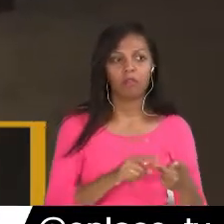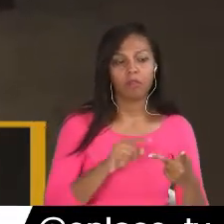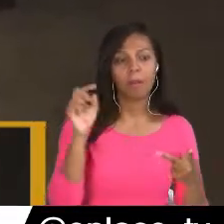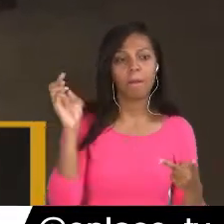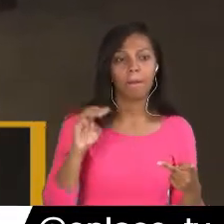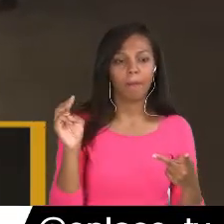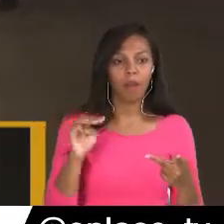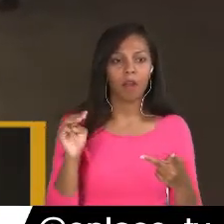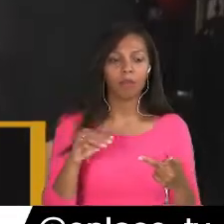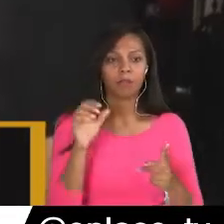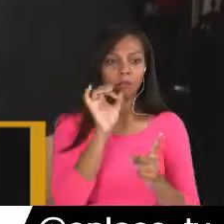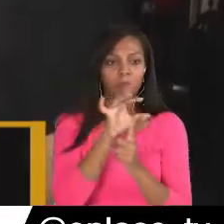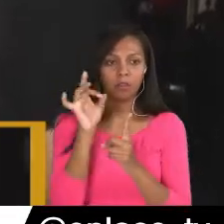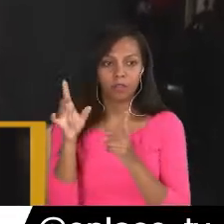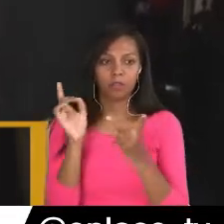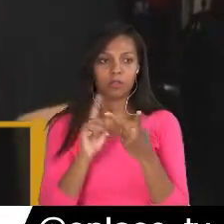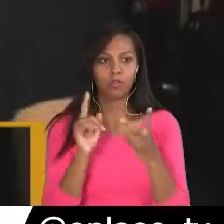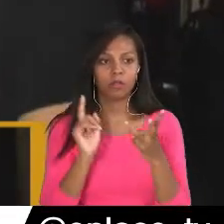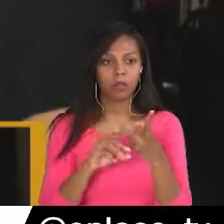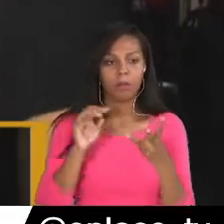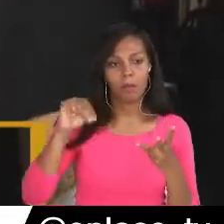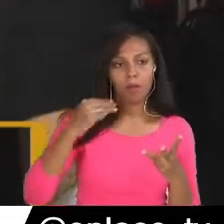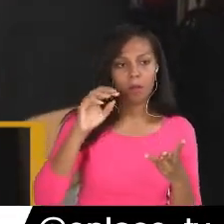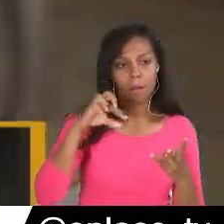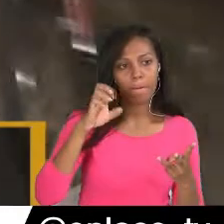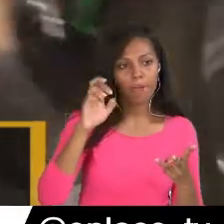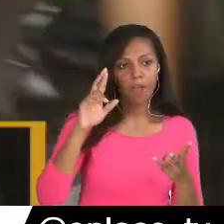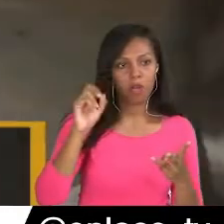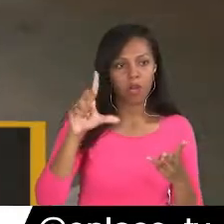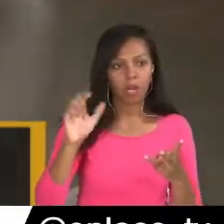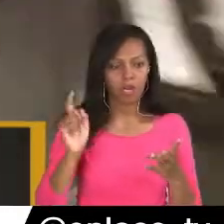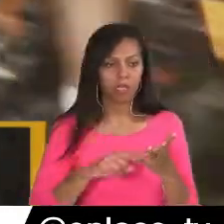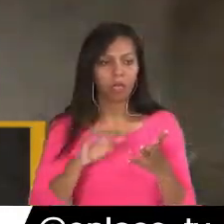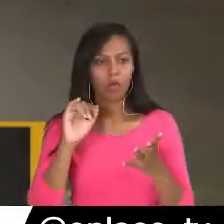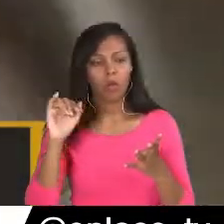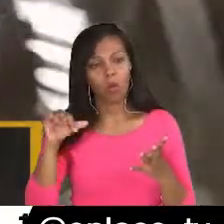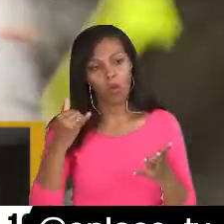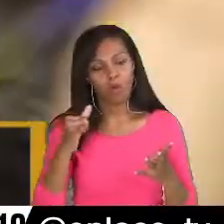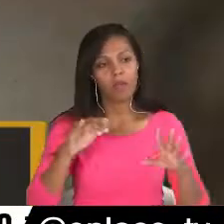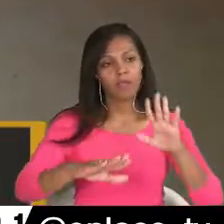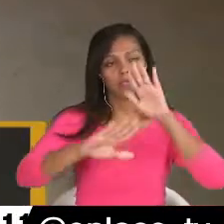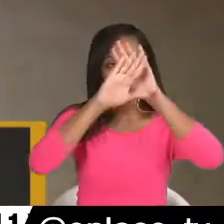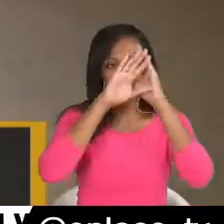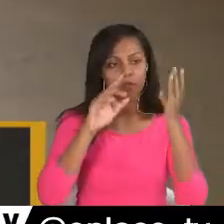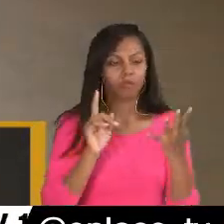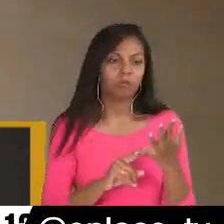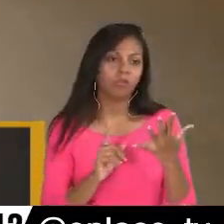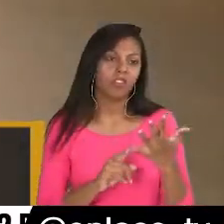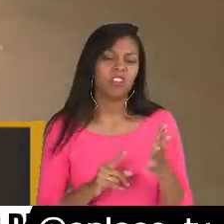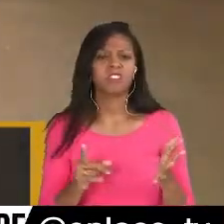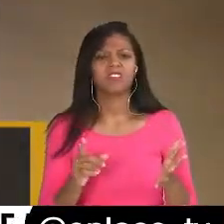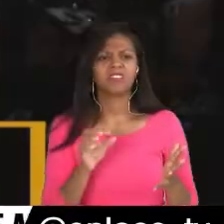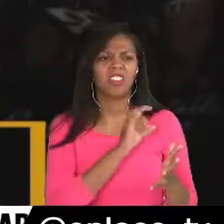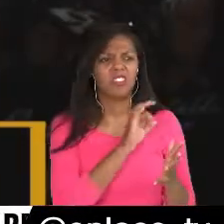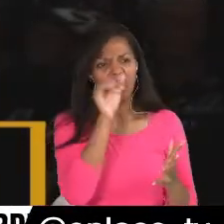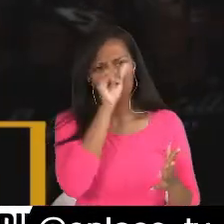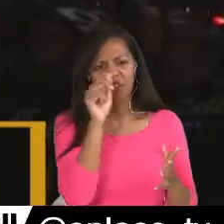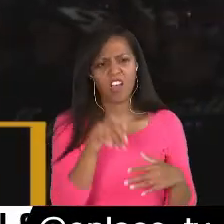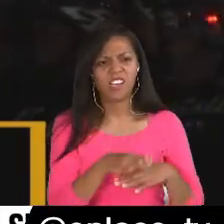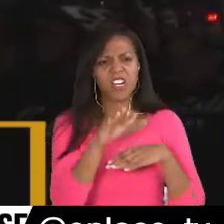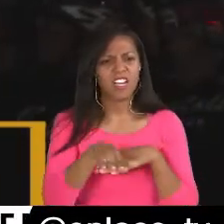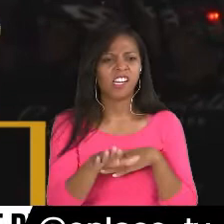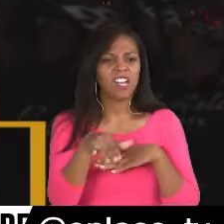a Llanito, los miércoles a Peroles, los jueves al centro y los fines de semana programamos más que todo trochas, por las trochas